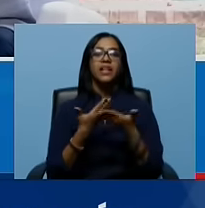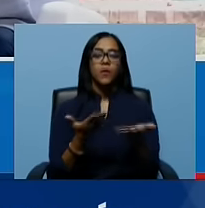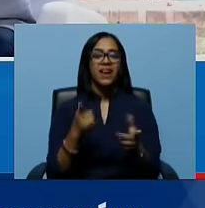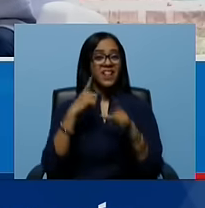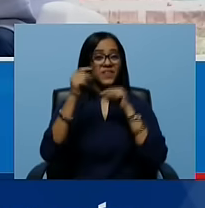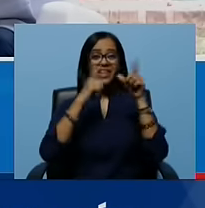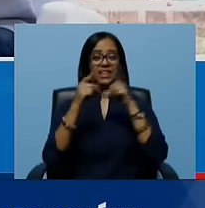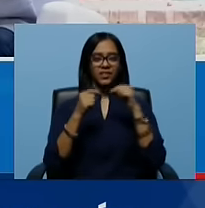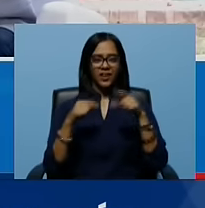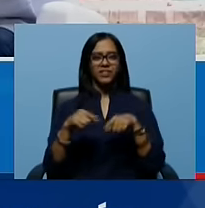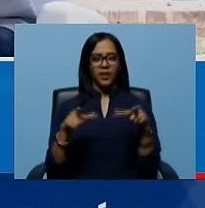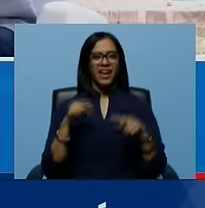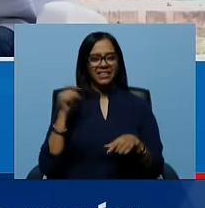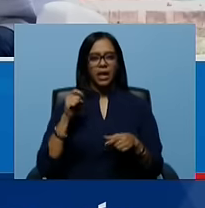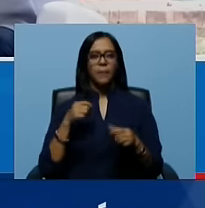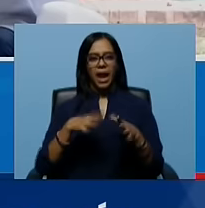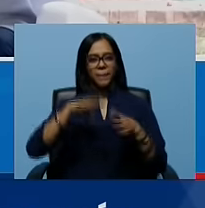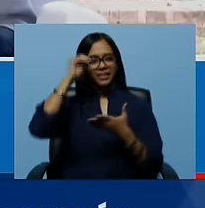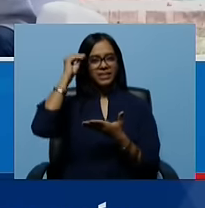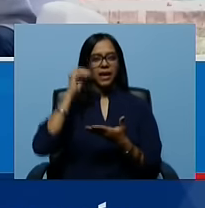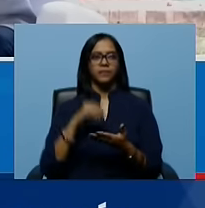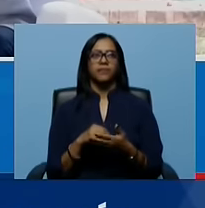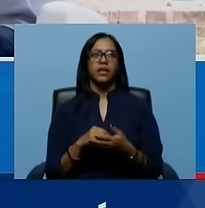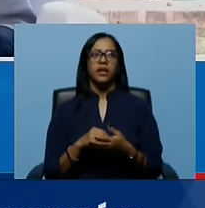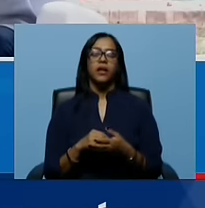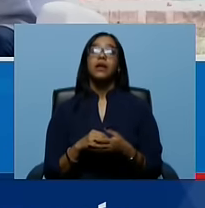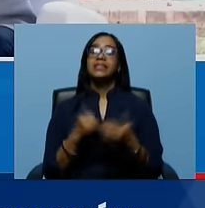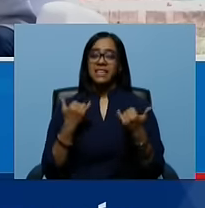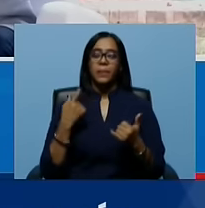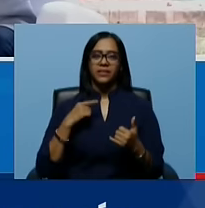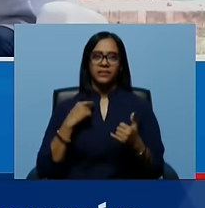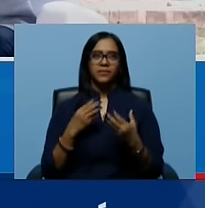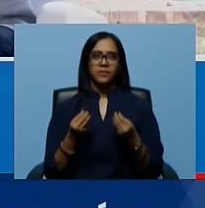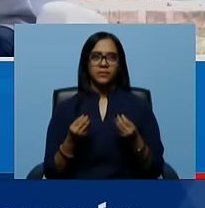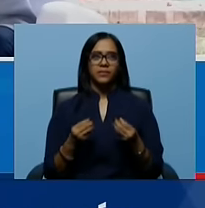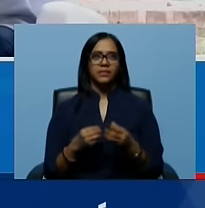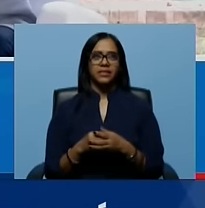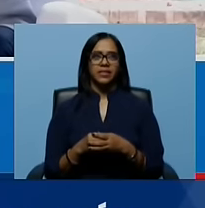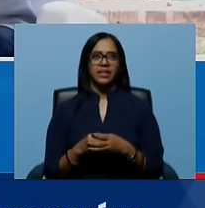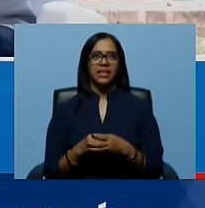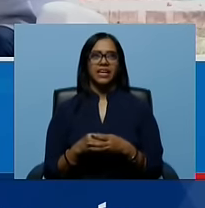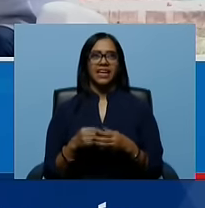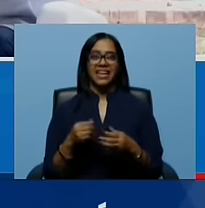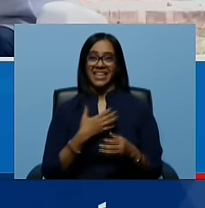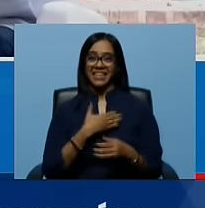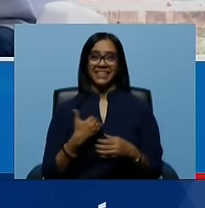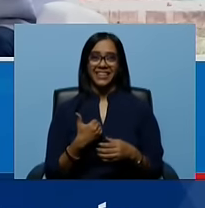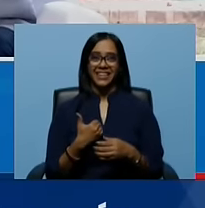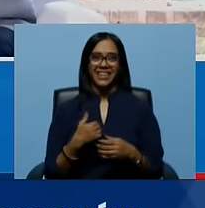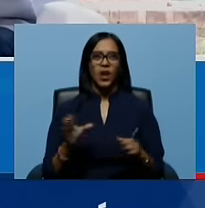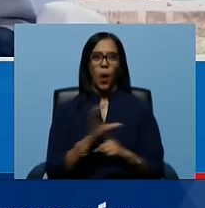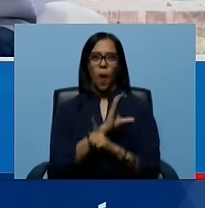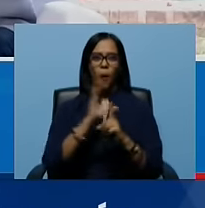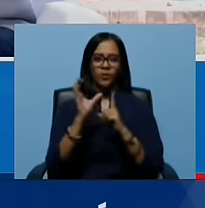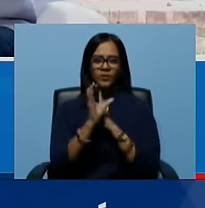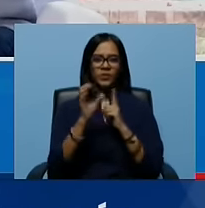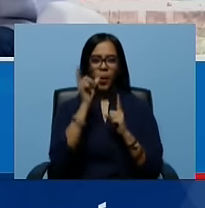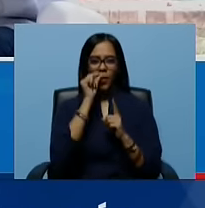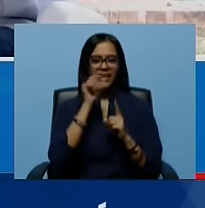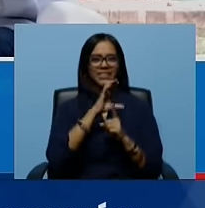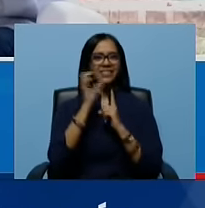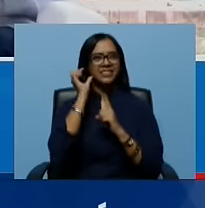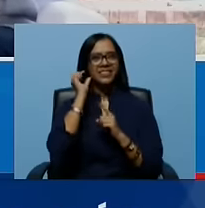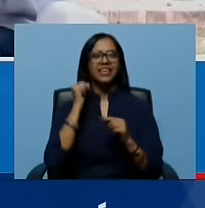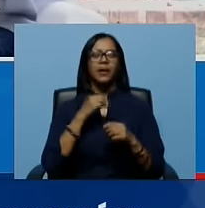brillo y las condiciones necesarias para el aprendizaje. Pero creo que ya hemos tenido suficiente y están ansiosos los cultores y